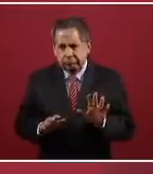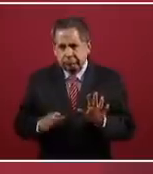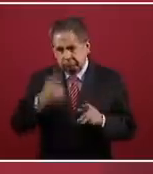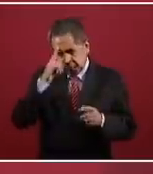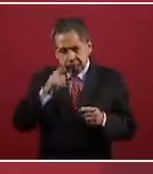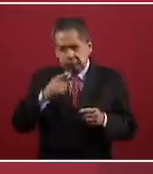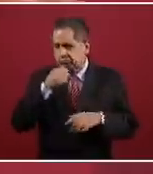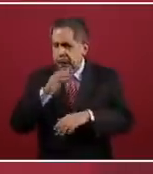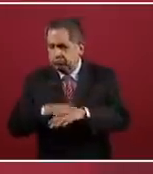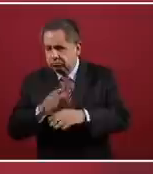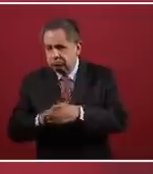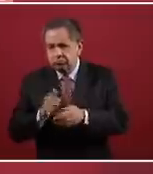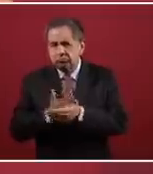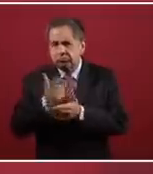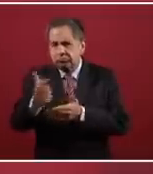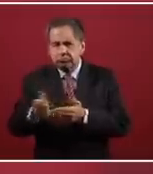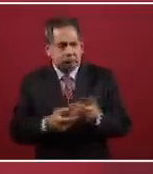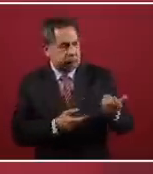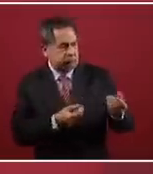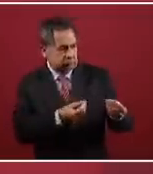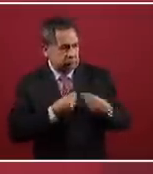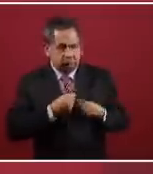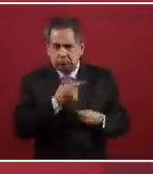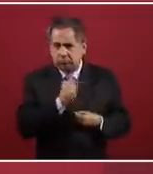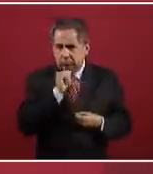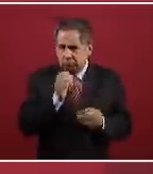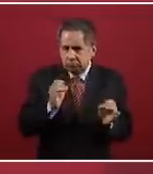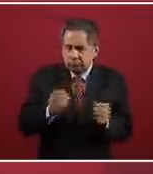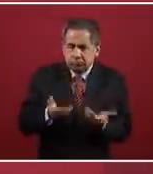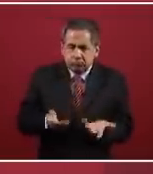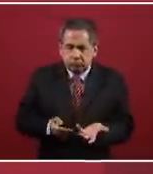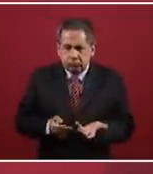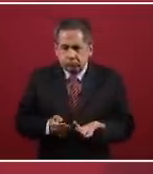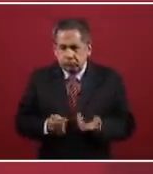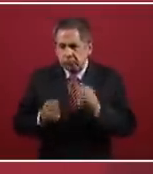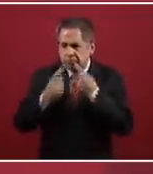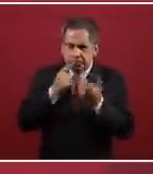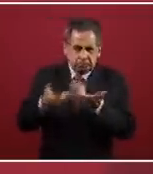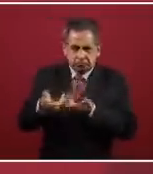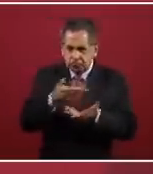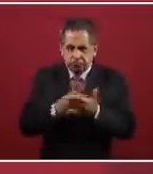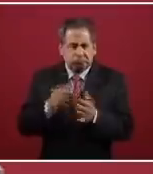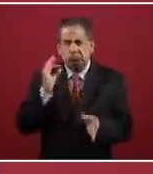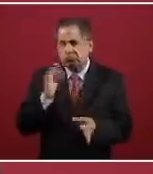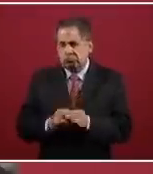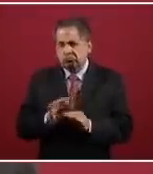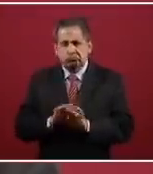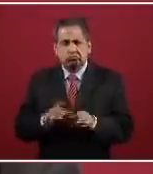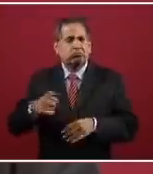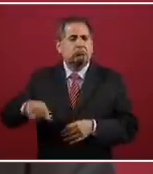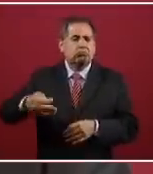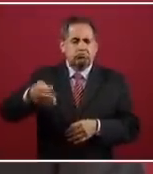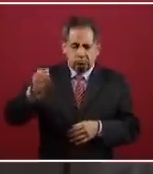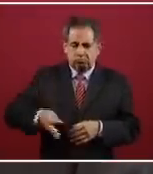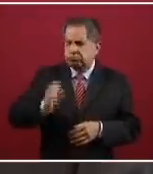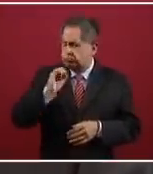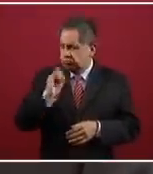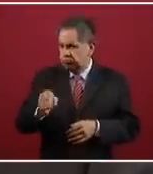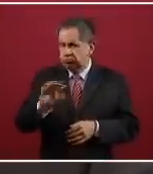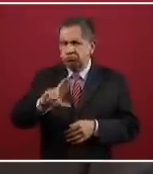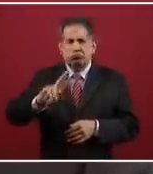indebidos, había que demostrarlo, había que tener una discusión al respecto, aceptaron que se